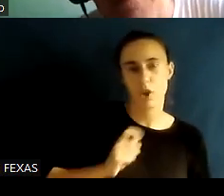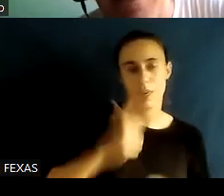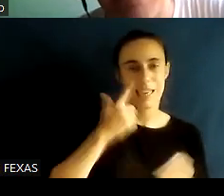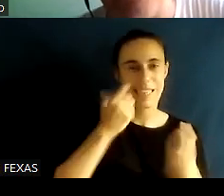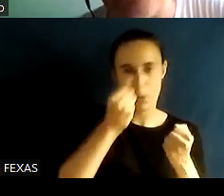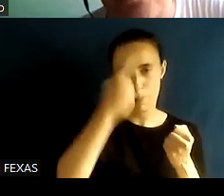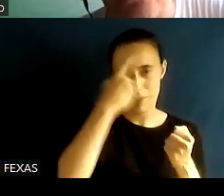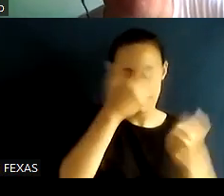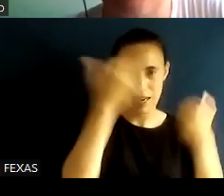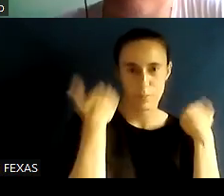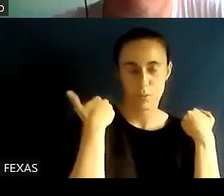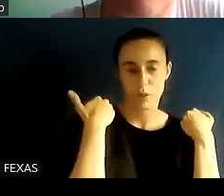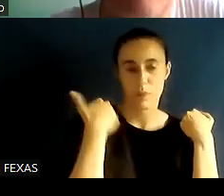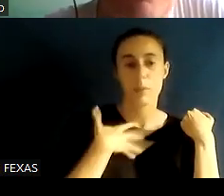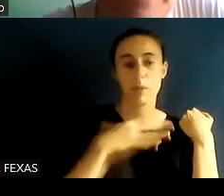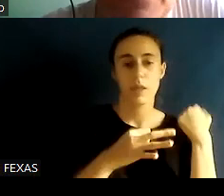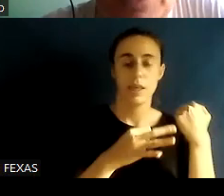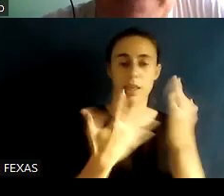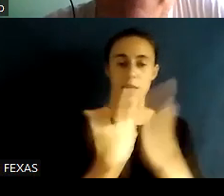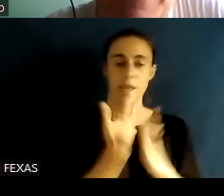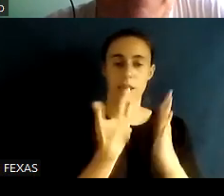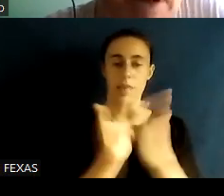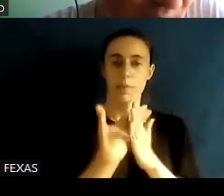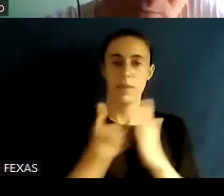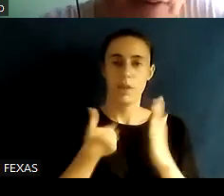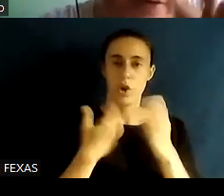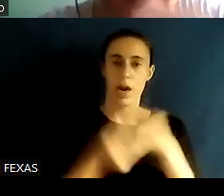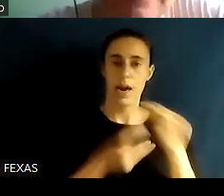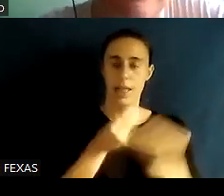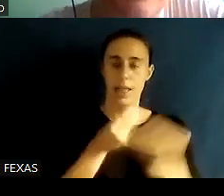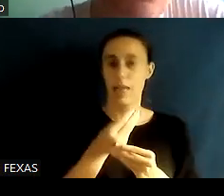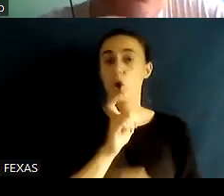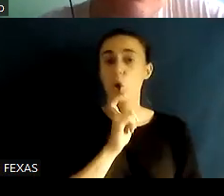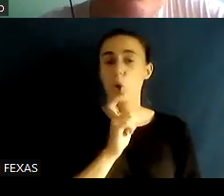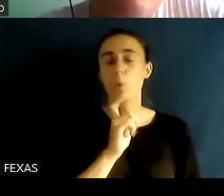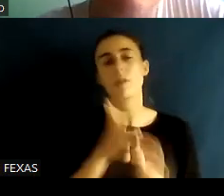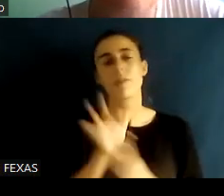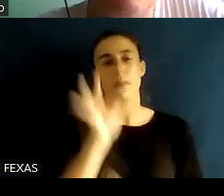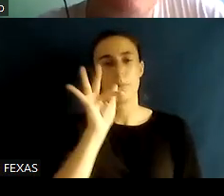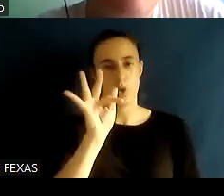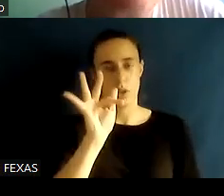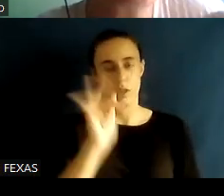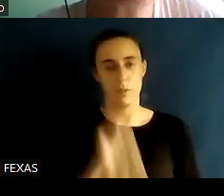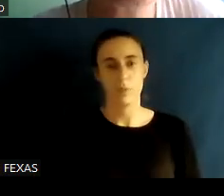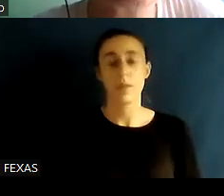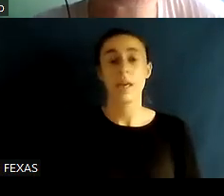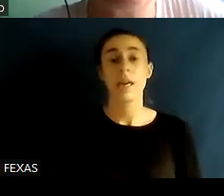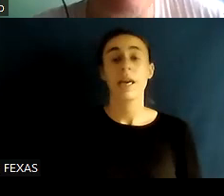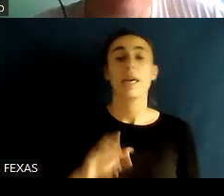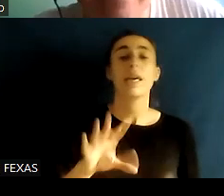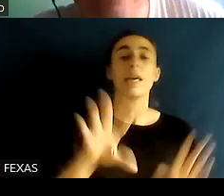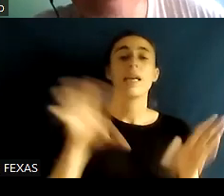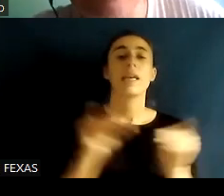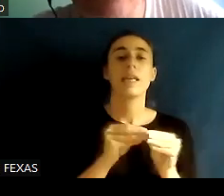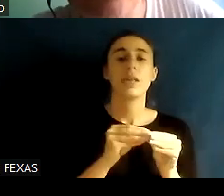salud mental, que te indique cómo llevar a cabo esos cambios, pues la verdad es que puede venir muy bien. pero como os digo, el psicólogo quizás no en todos los casos